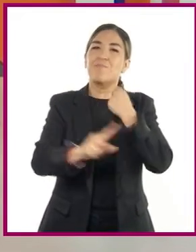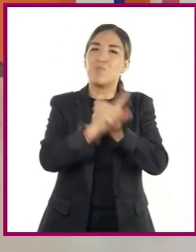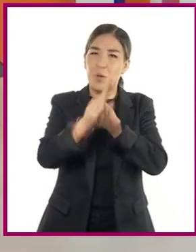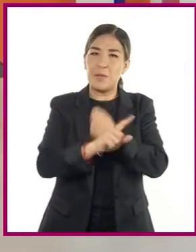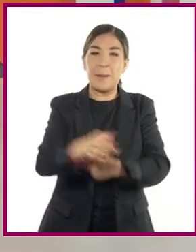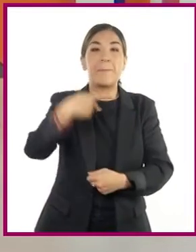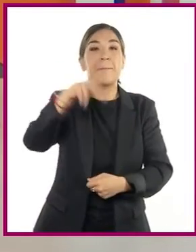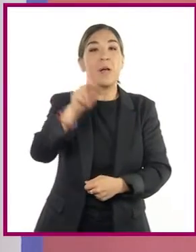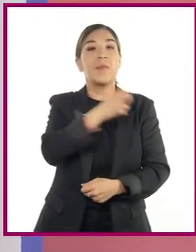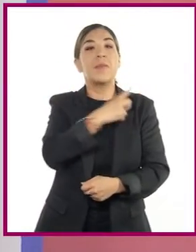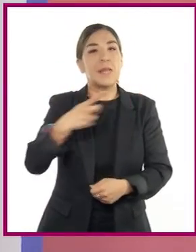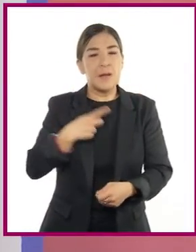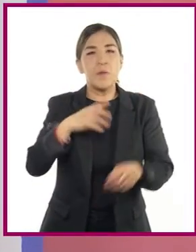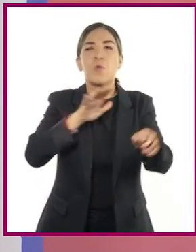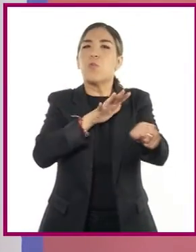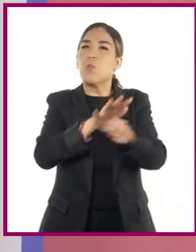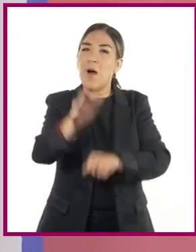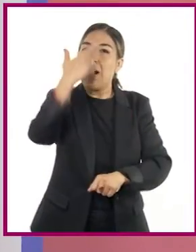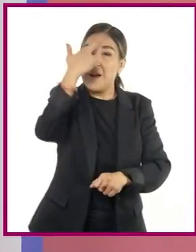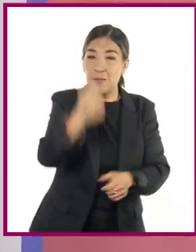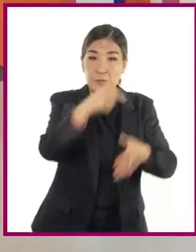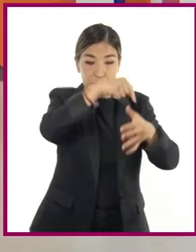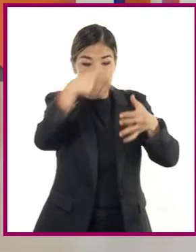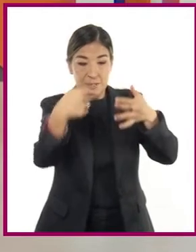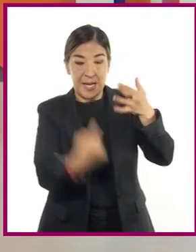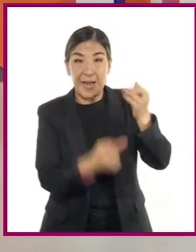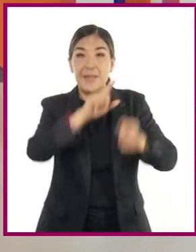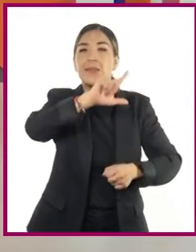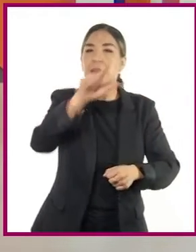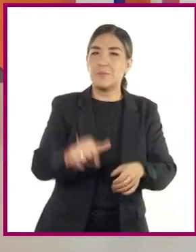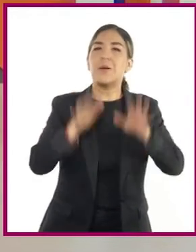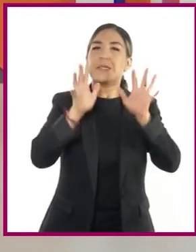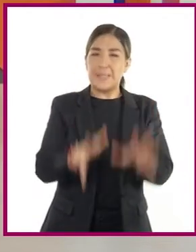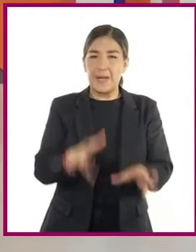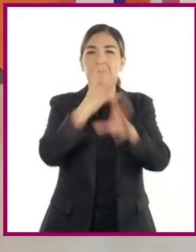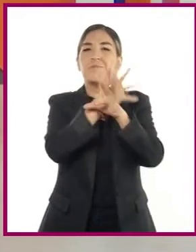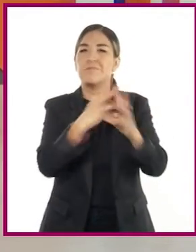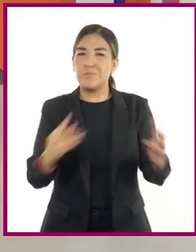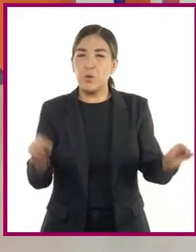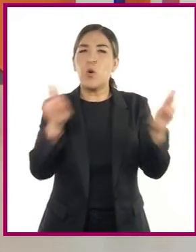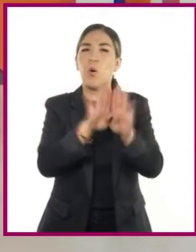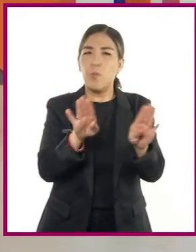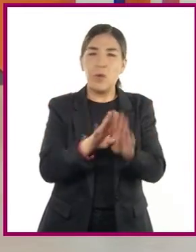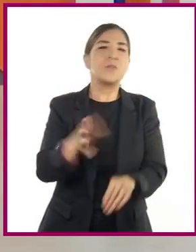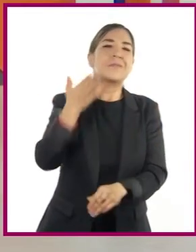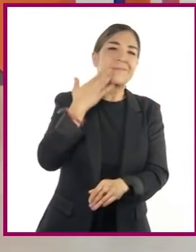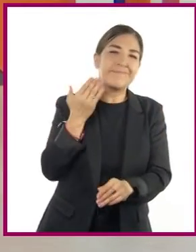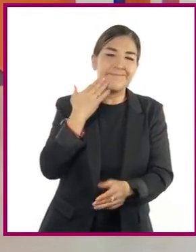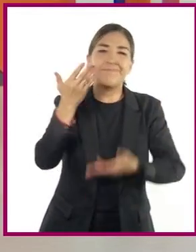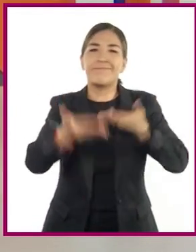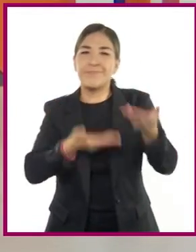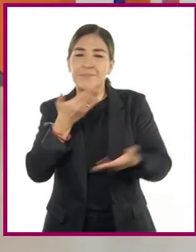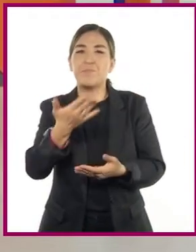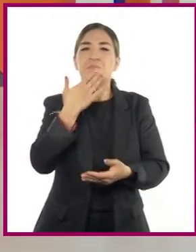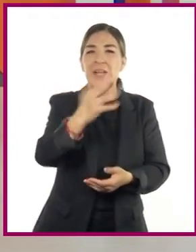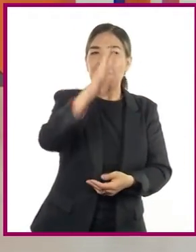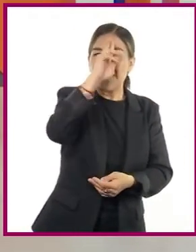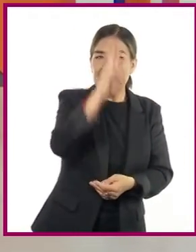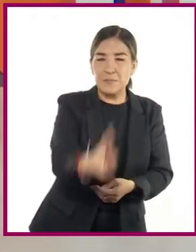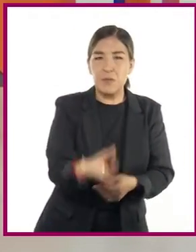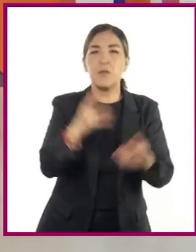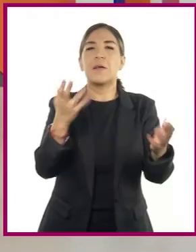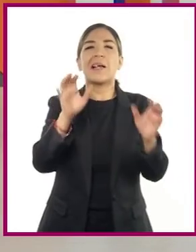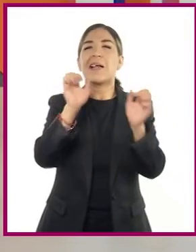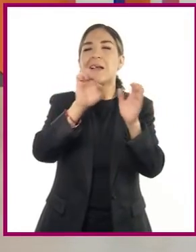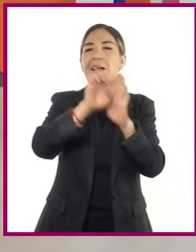buscando las verdaderas causas para después abordarlos con empatía y con asertividad, poniéndonos en el